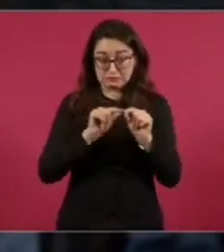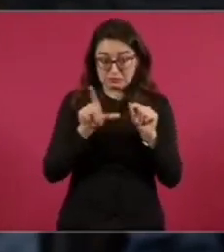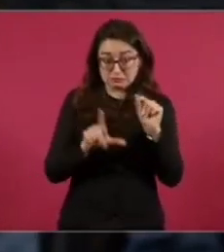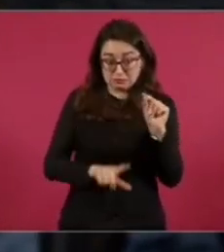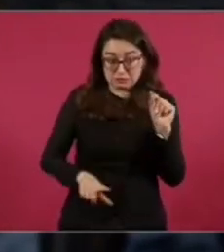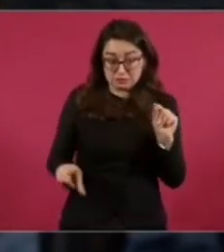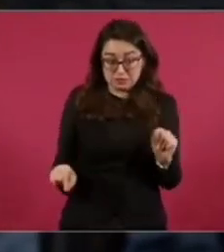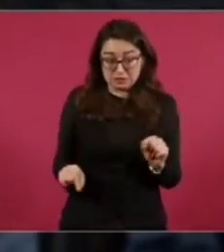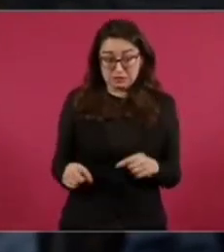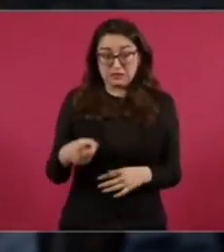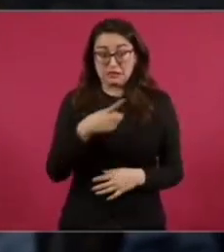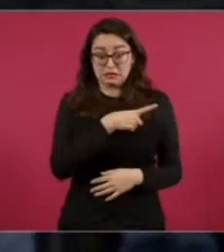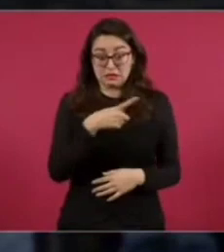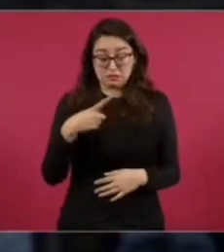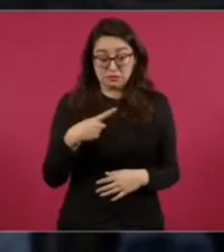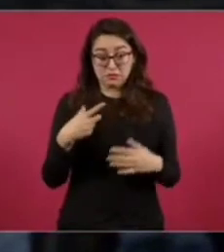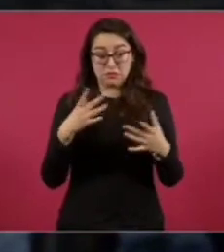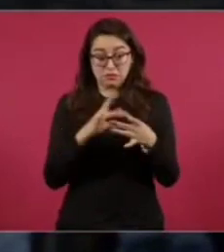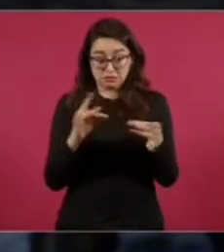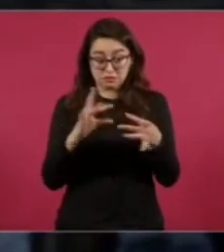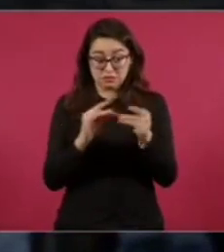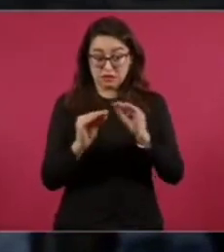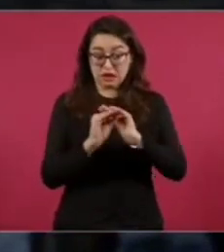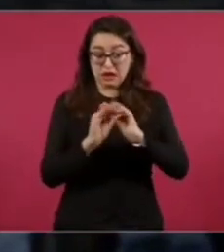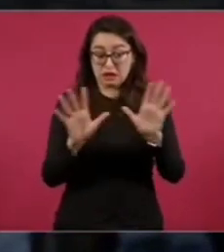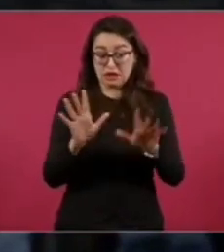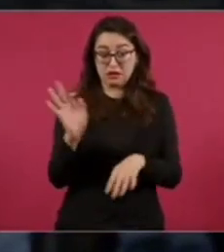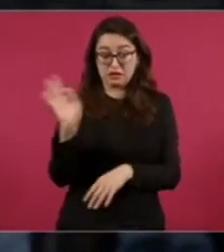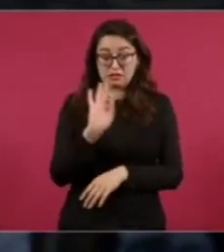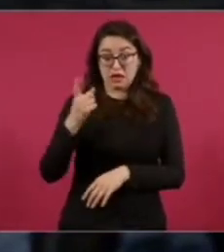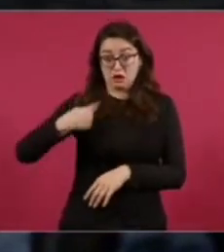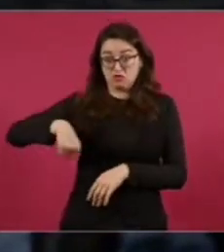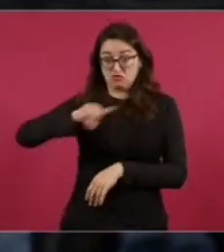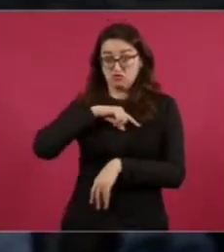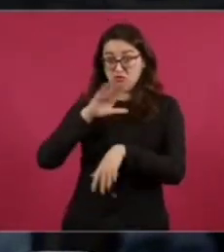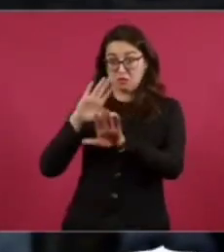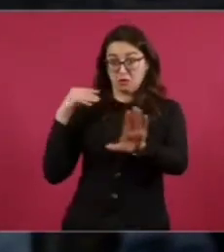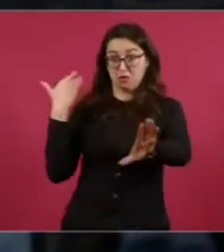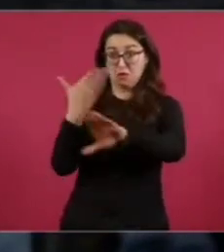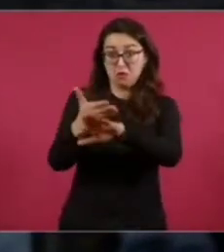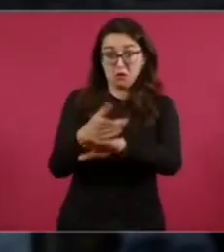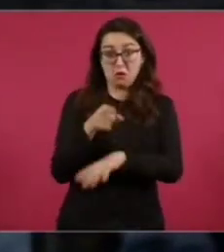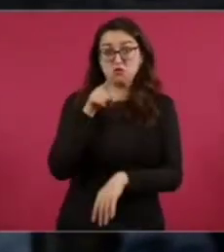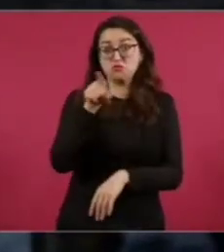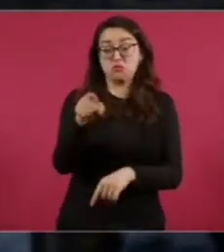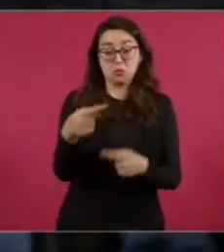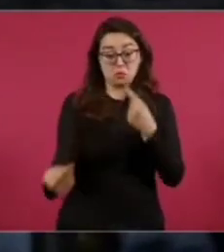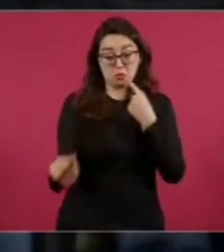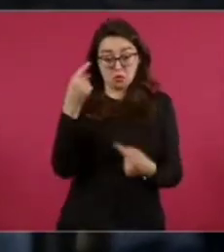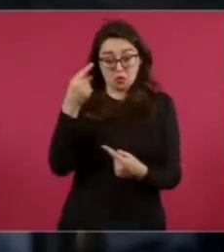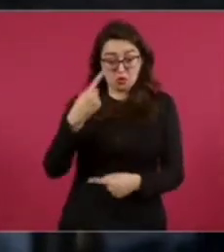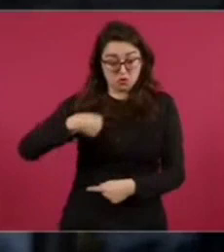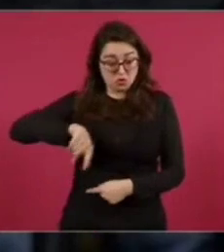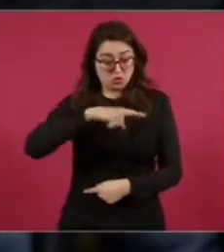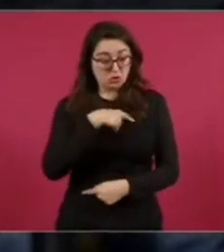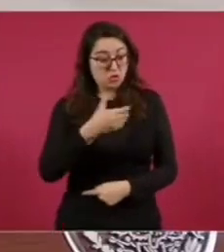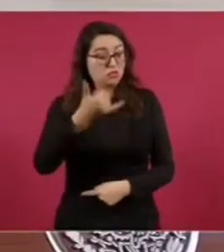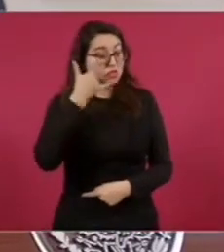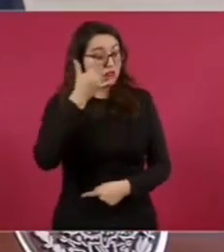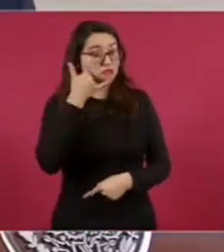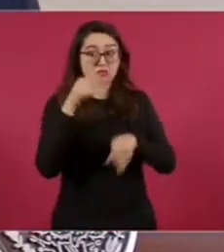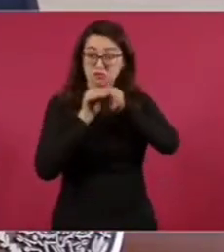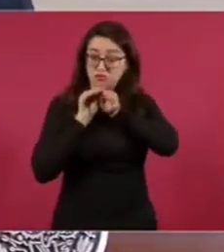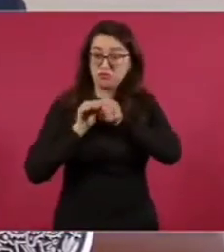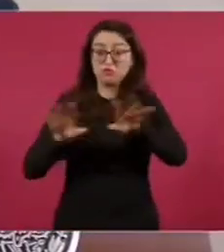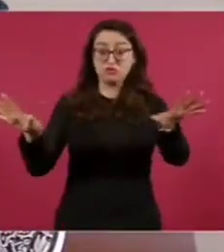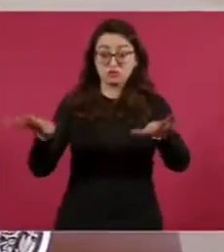tenemos que tener claro que usted está dispuesto a dar nuestro número celular o algún otro dato personal. Los periodistas, si